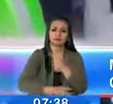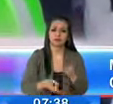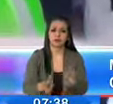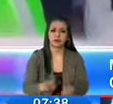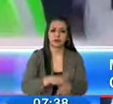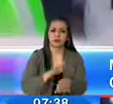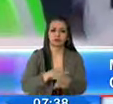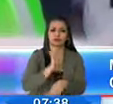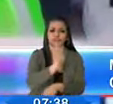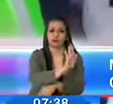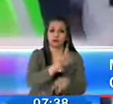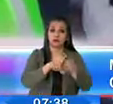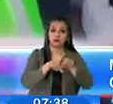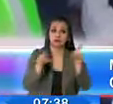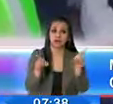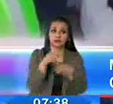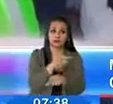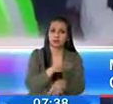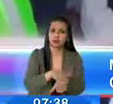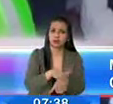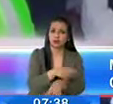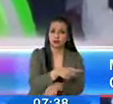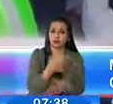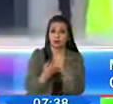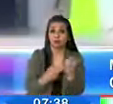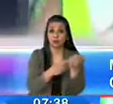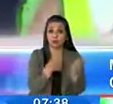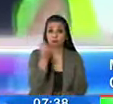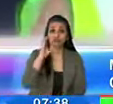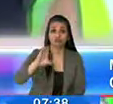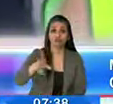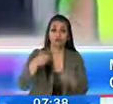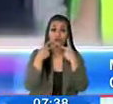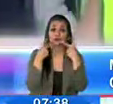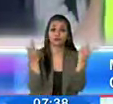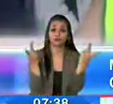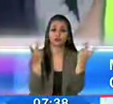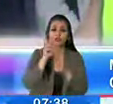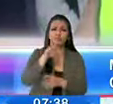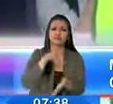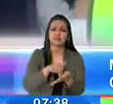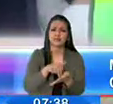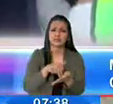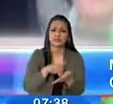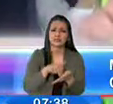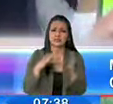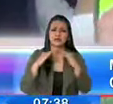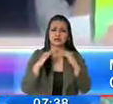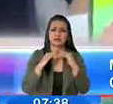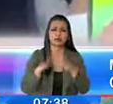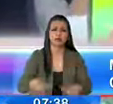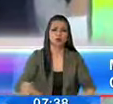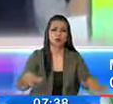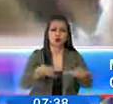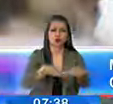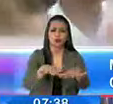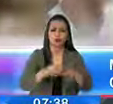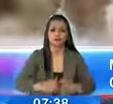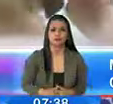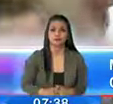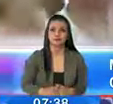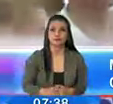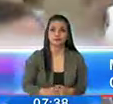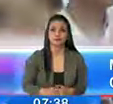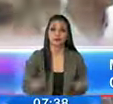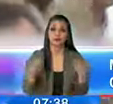porque obviamente están involucrados ahí recursos públicos. Parece que son alrededor de 2.000 en todo el territorio nacional. Luego se